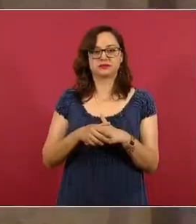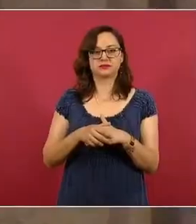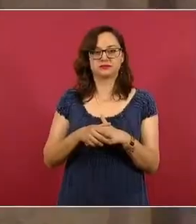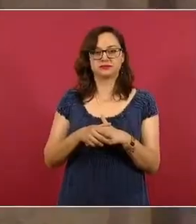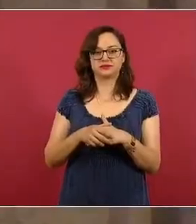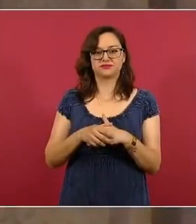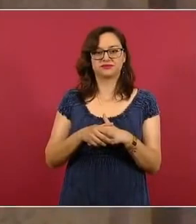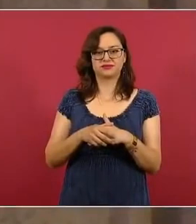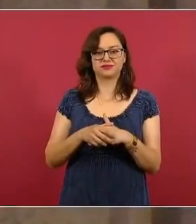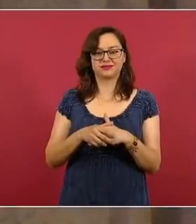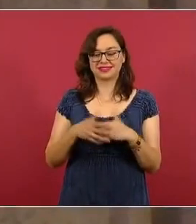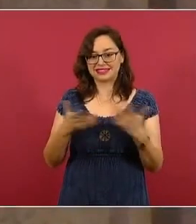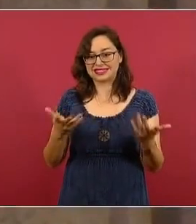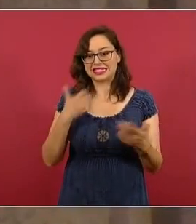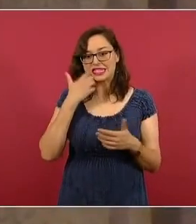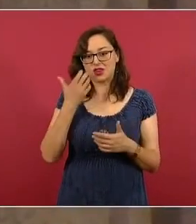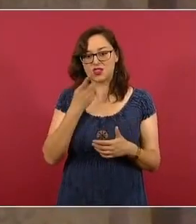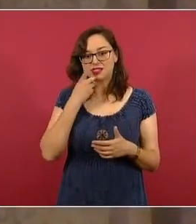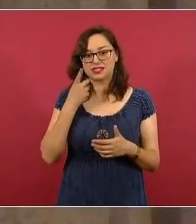no quiero dejar de mencionar